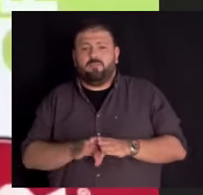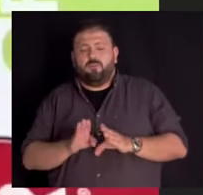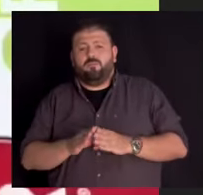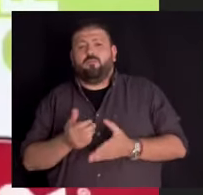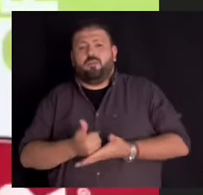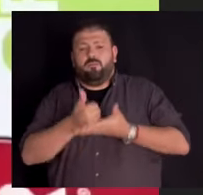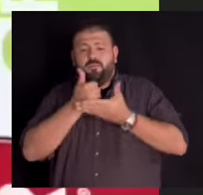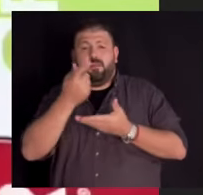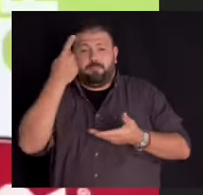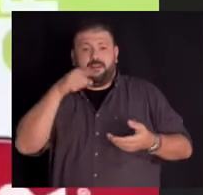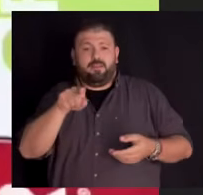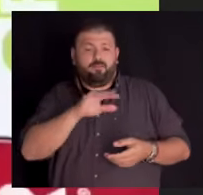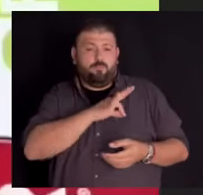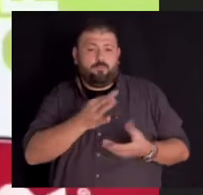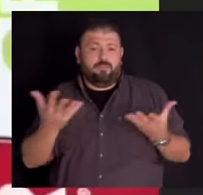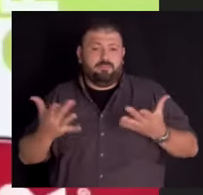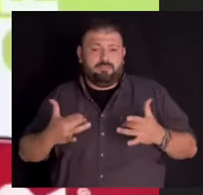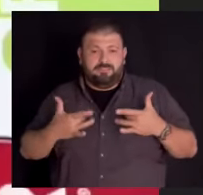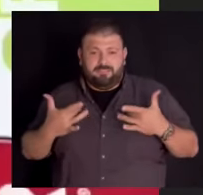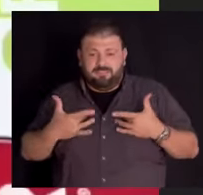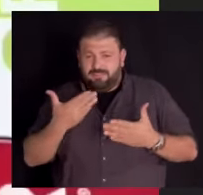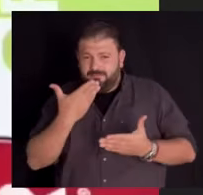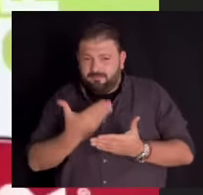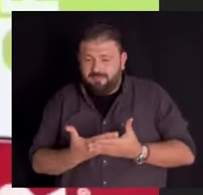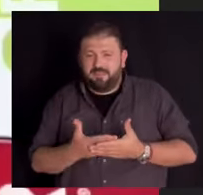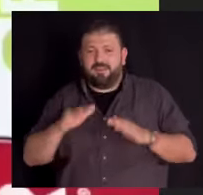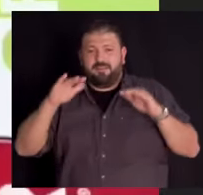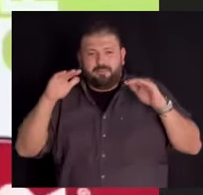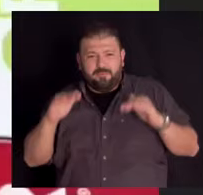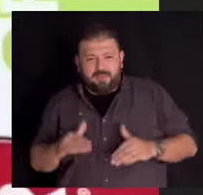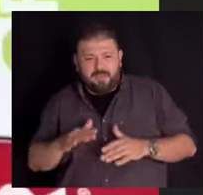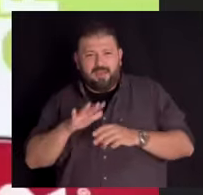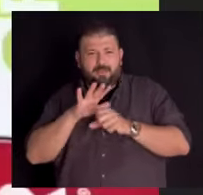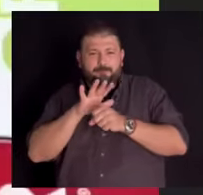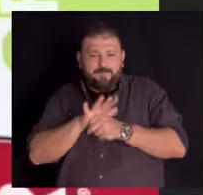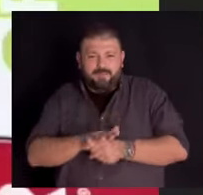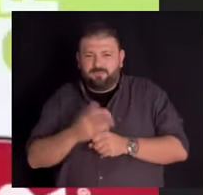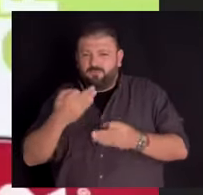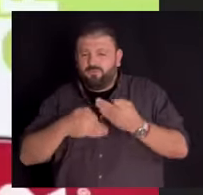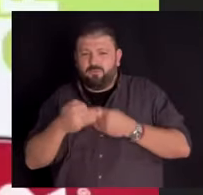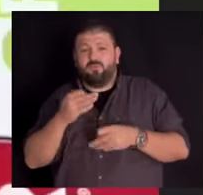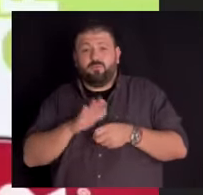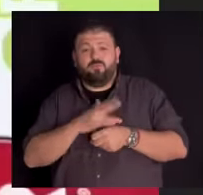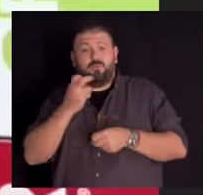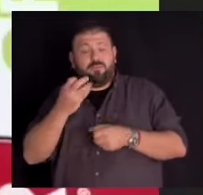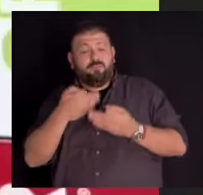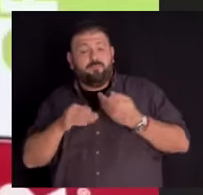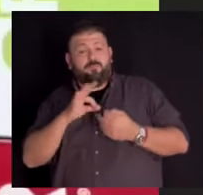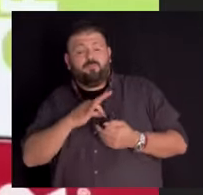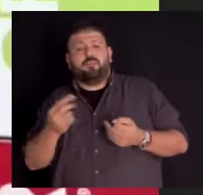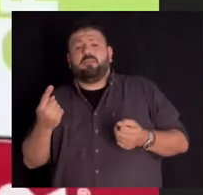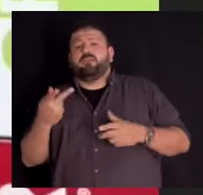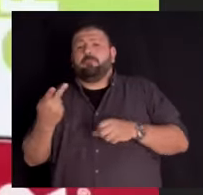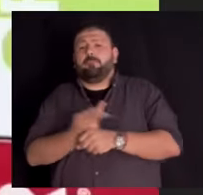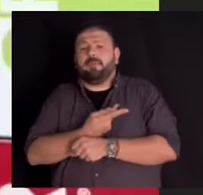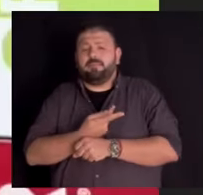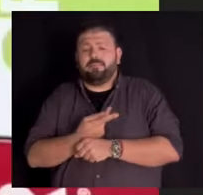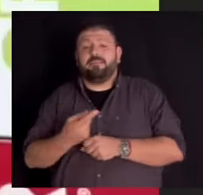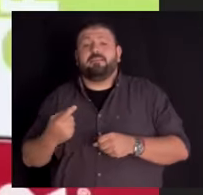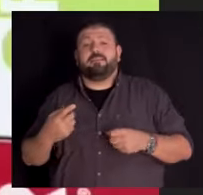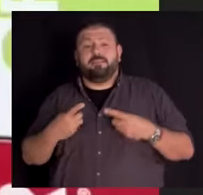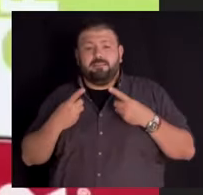estrés para que sus niveles de histamina, que en lugar de histamina estemos produciendo serotonina? Y entonces, ¿qué ocurre? Estamos